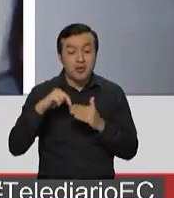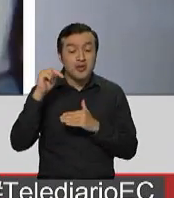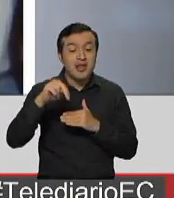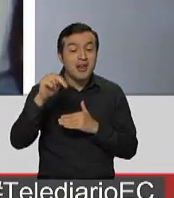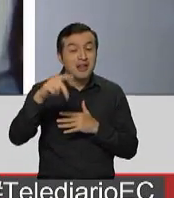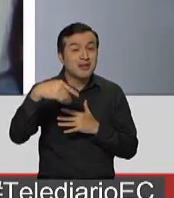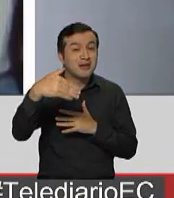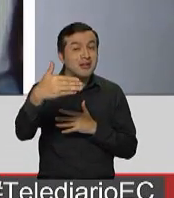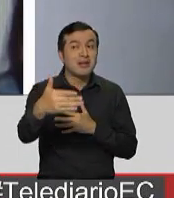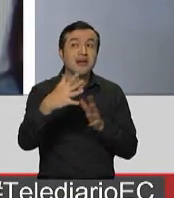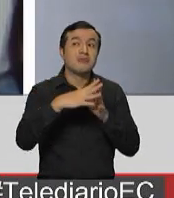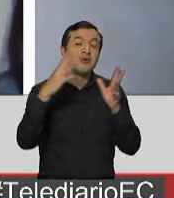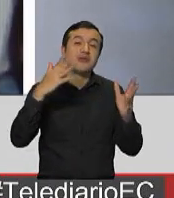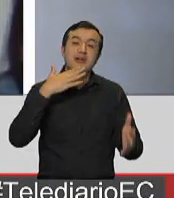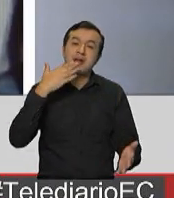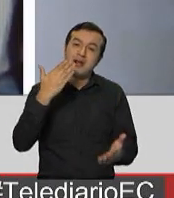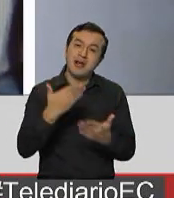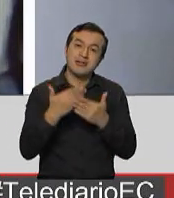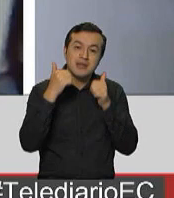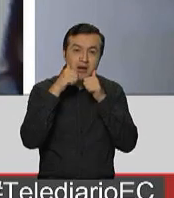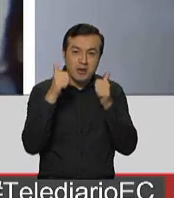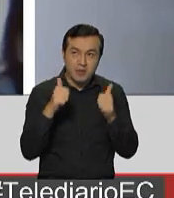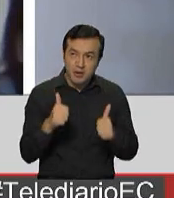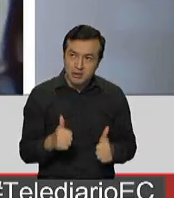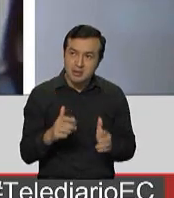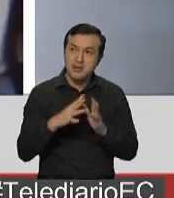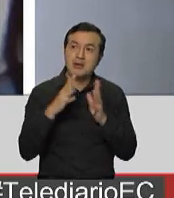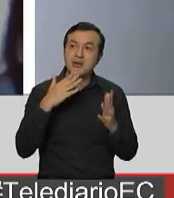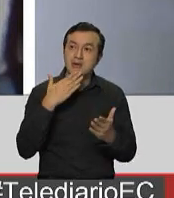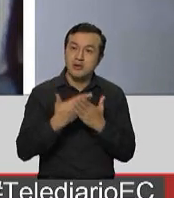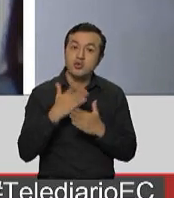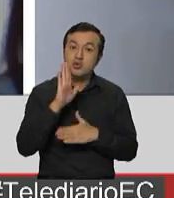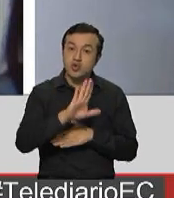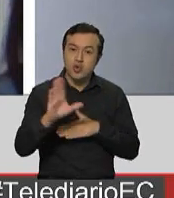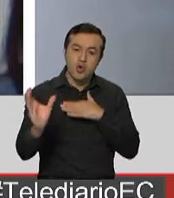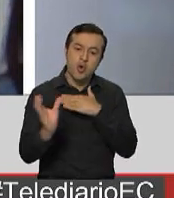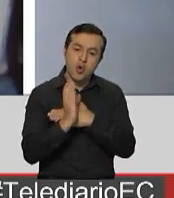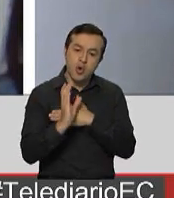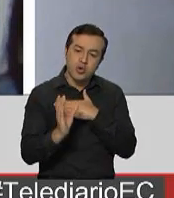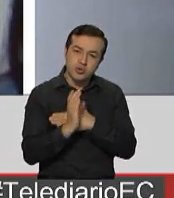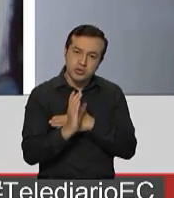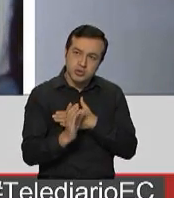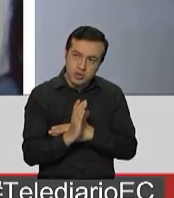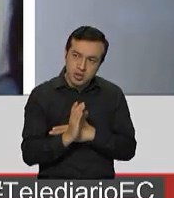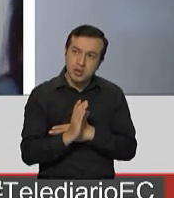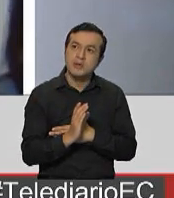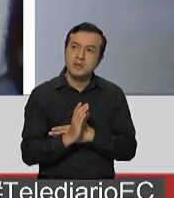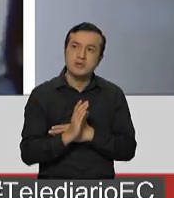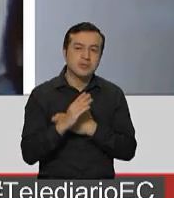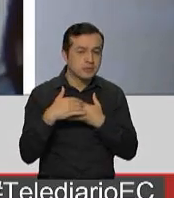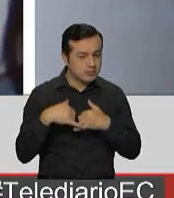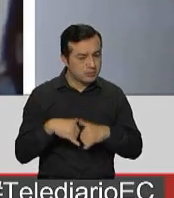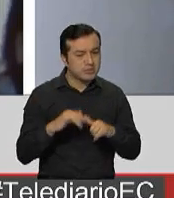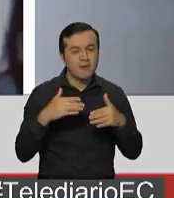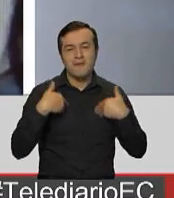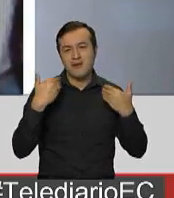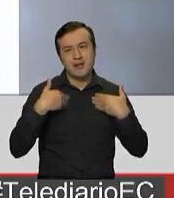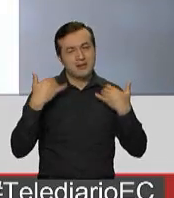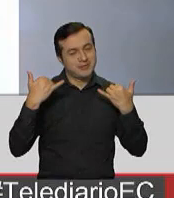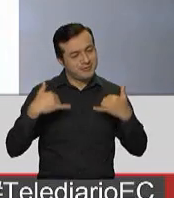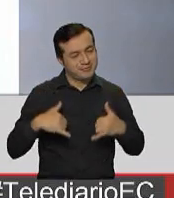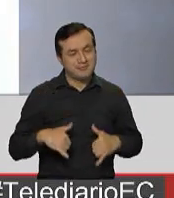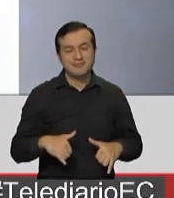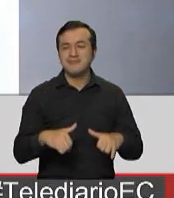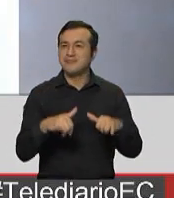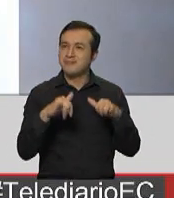gracias a Dios por tener a nuestra abuelita, los consejos que nos ha dado, y que sigamos felices por siempre. Se